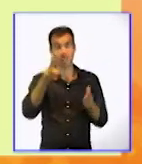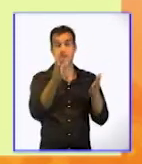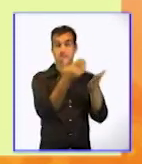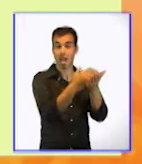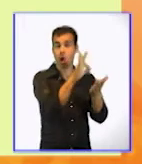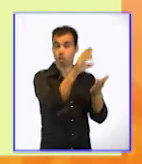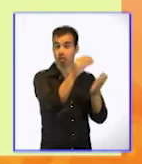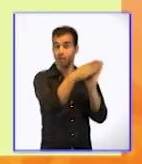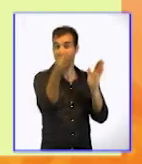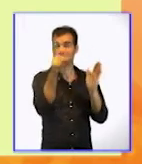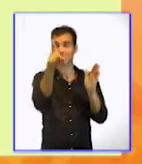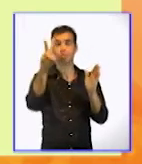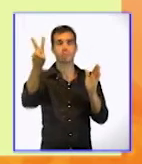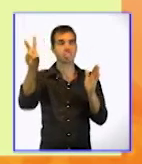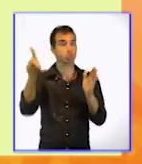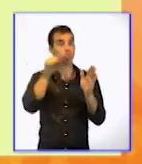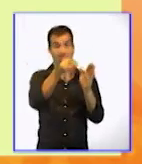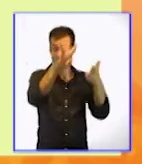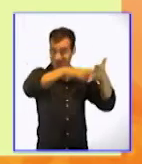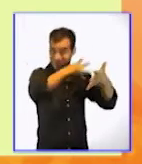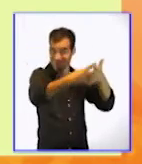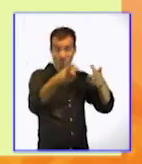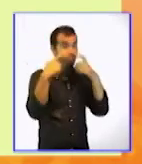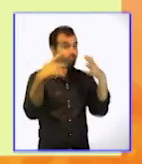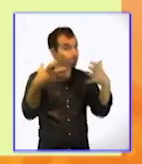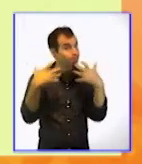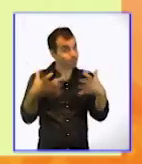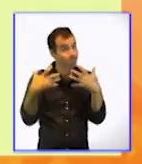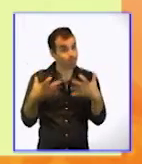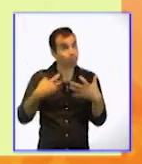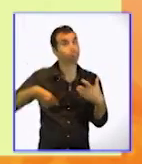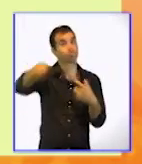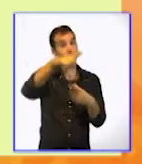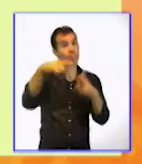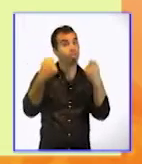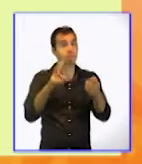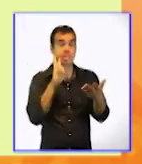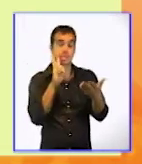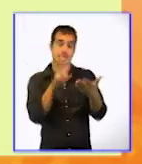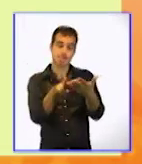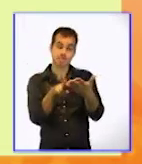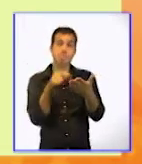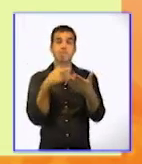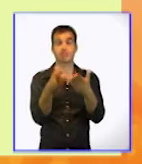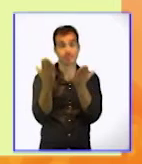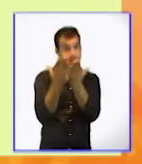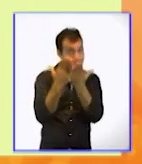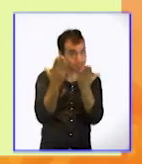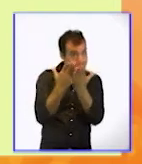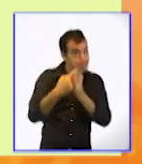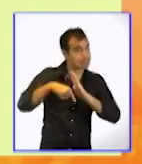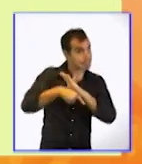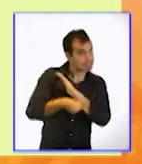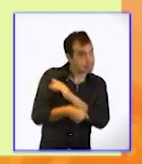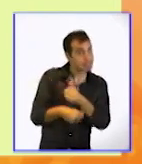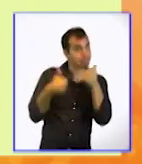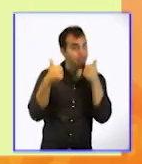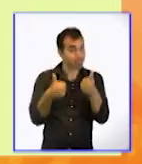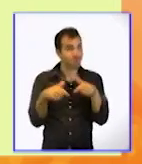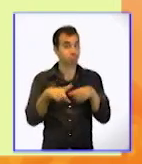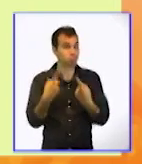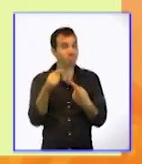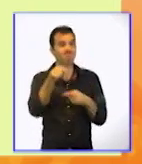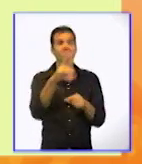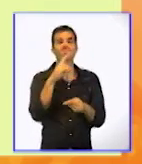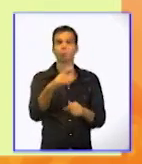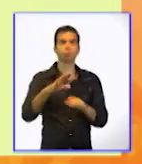la 121. Todas esas tablas son muy importantes que ustedes las visualicen, la estudien, la profundicen, porque